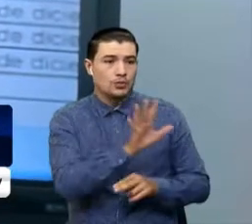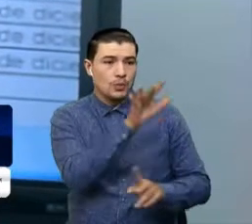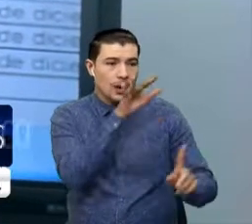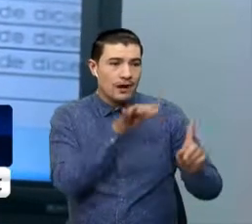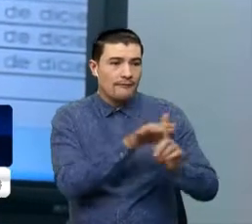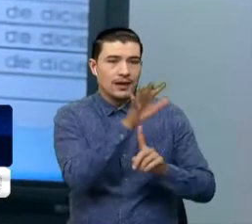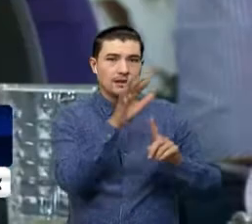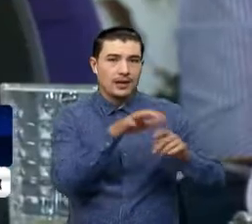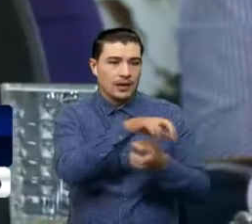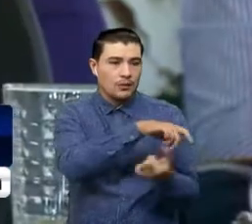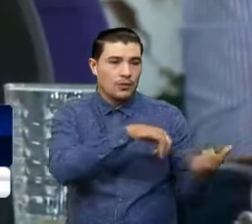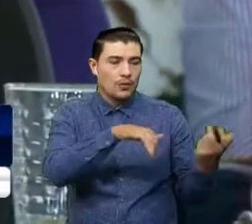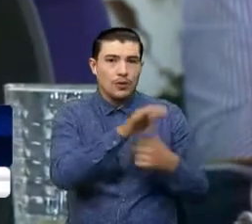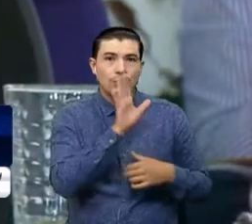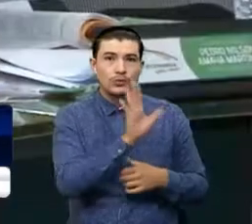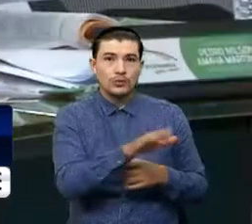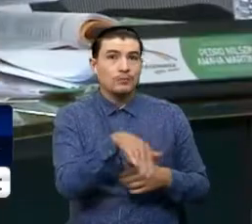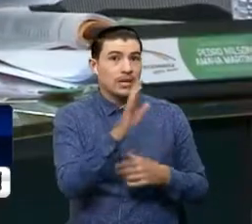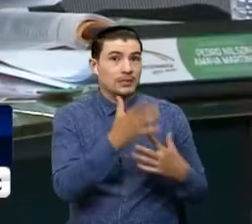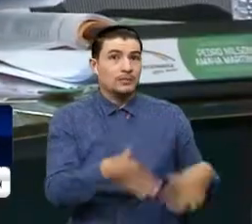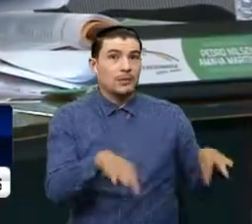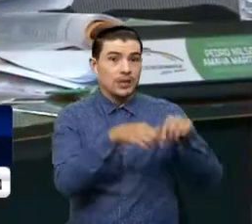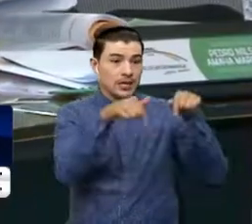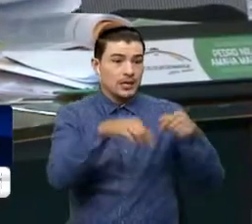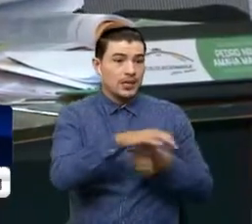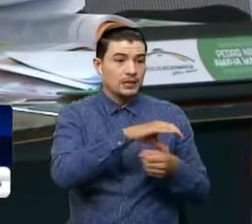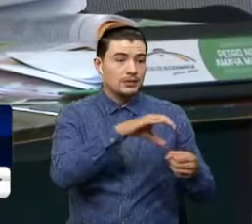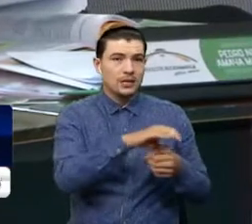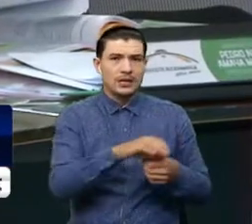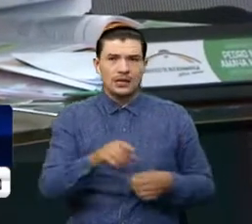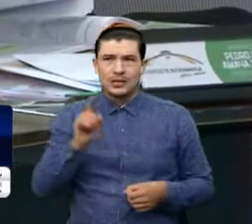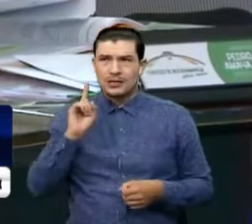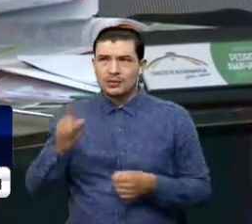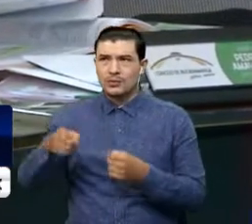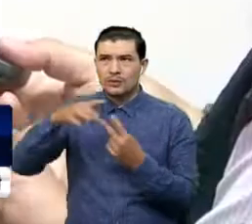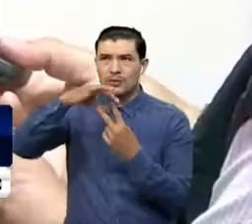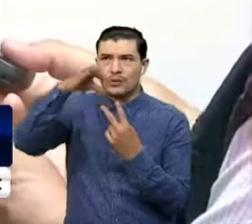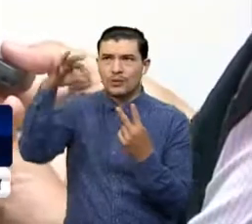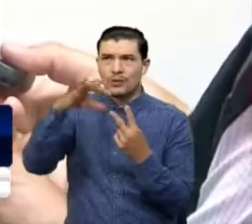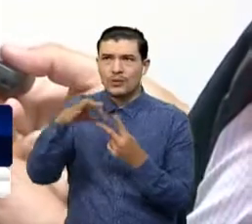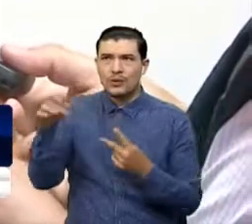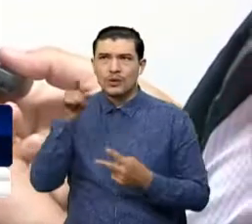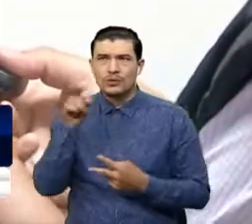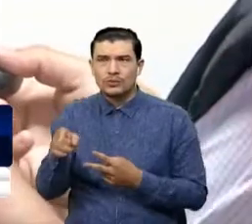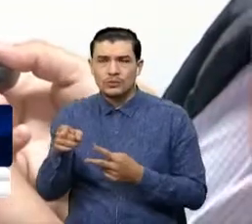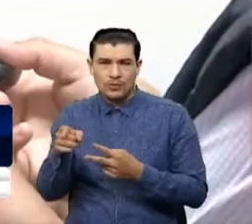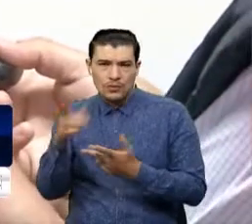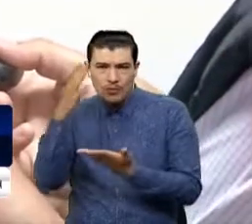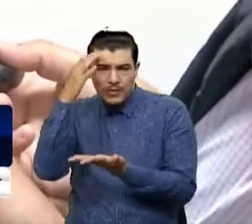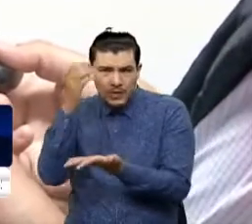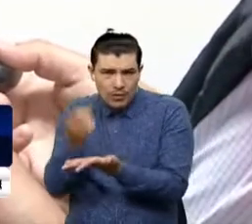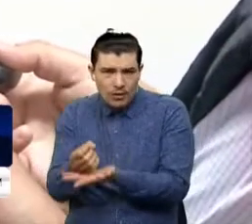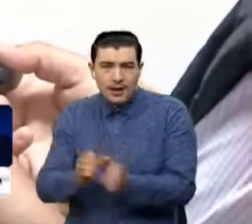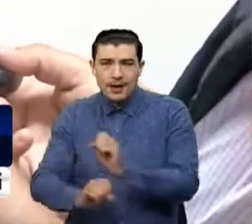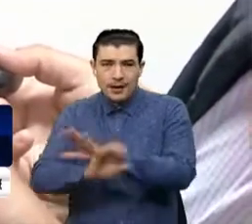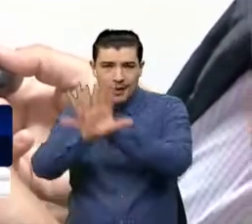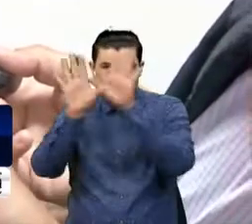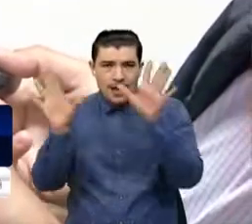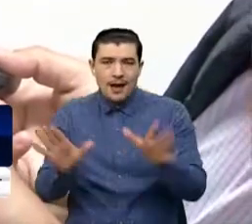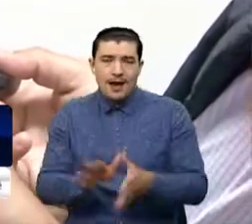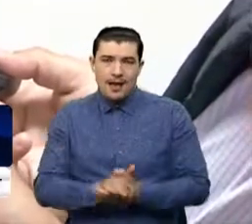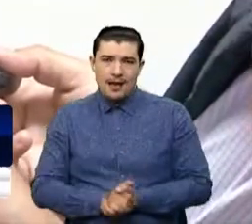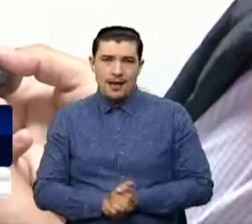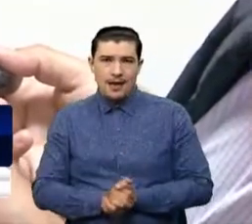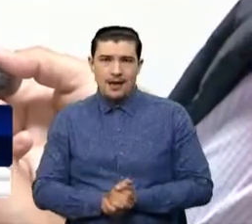que es el pulmón de la ciudad la corporación tiene una posición muy clara y es que no